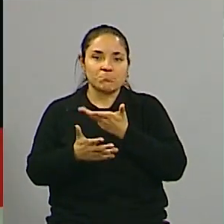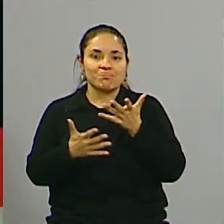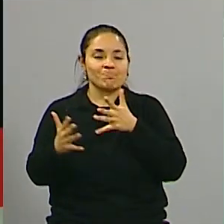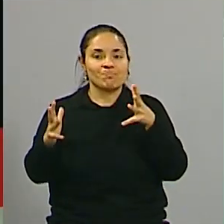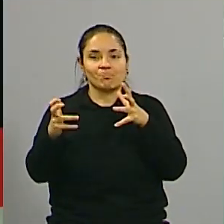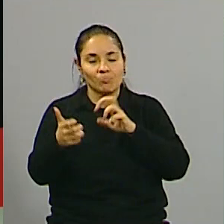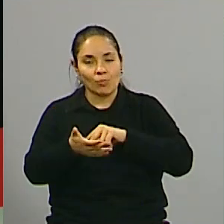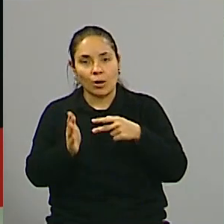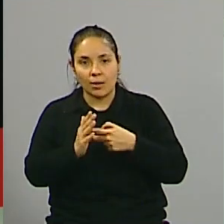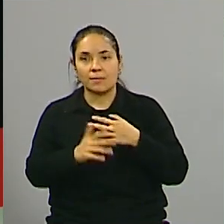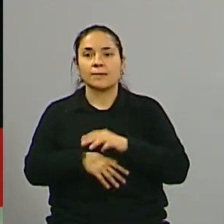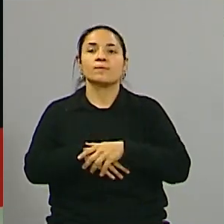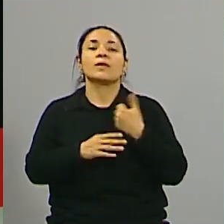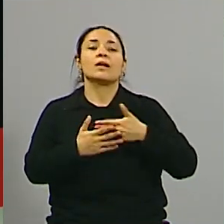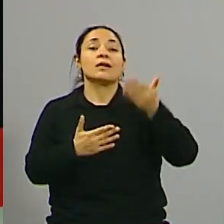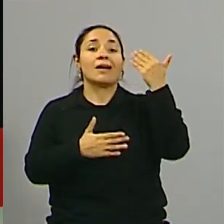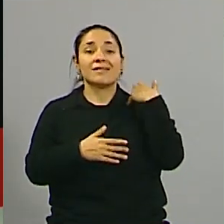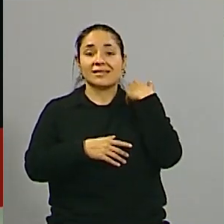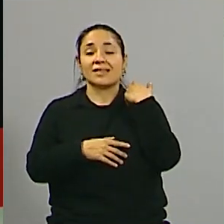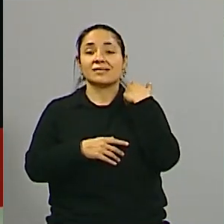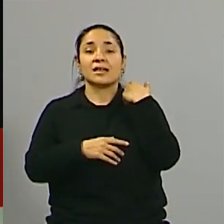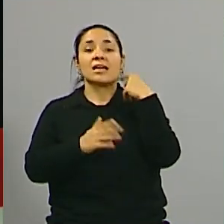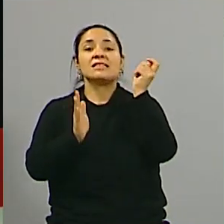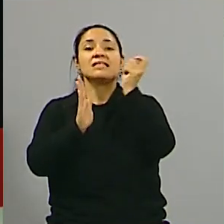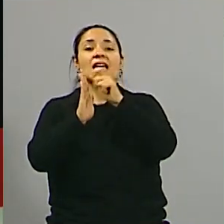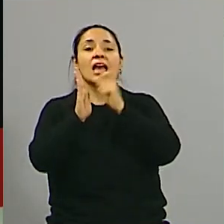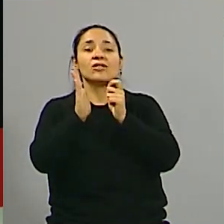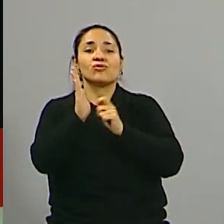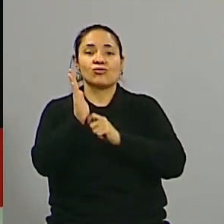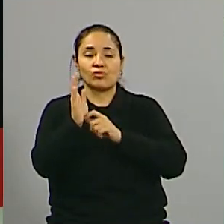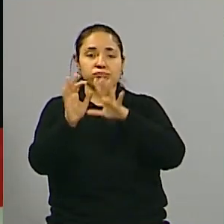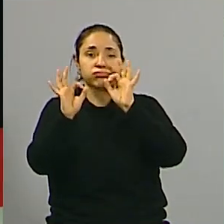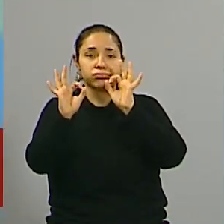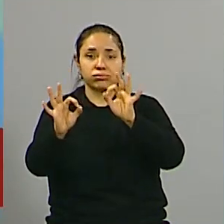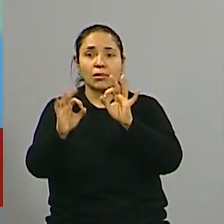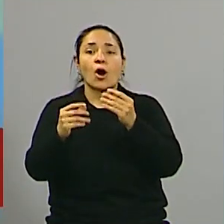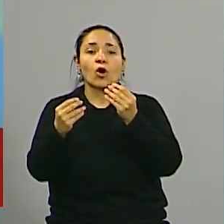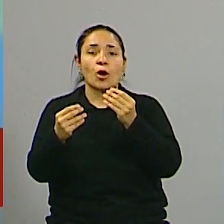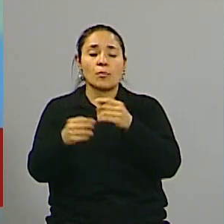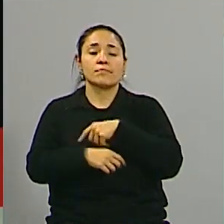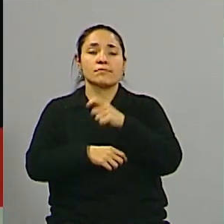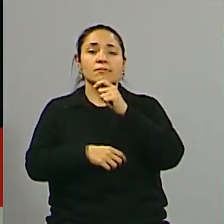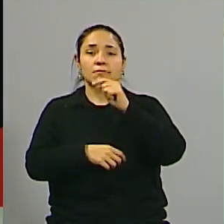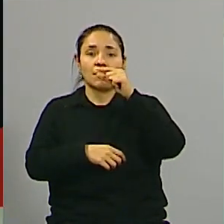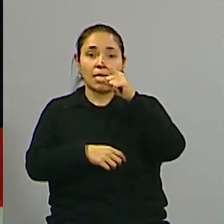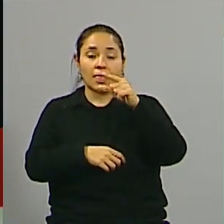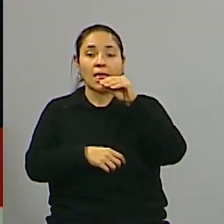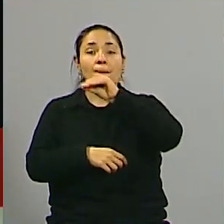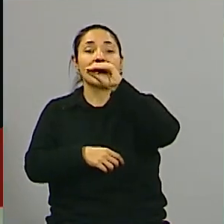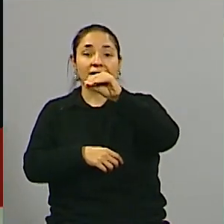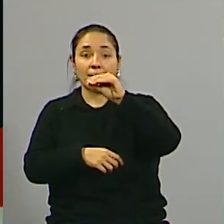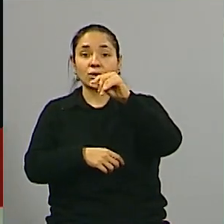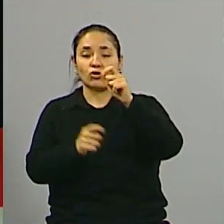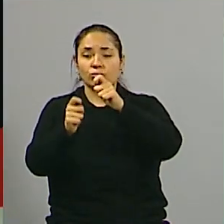el censo sirvió, por ejemplo, para hacer este balance necesario, ¿no? De saber cómo ha ido creciendo demográficamente un departamento. Hemos